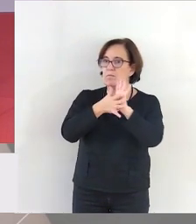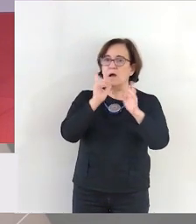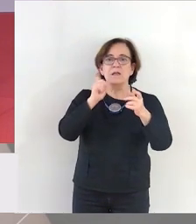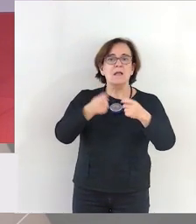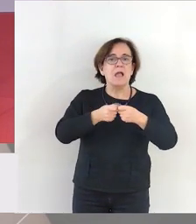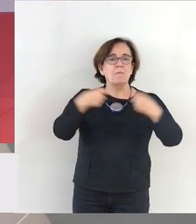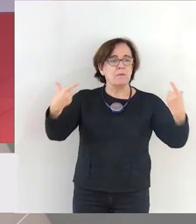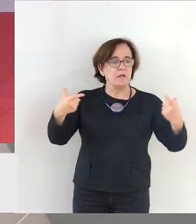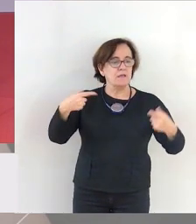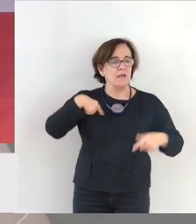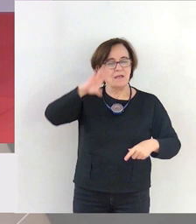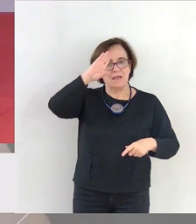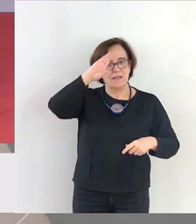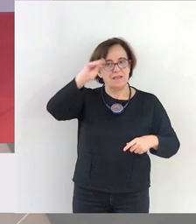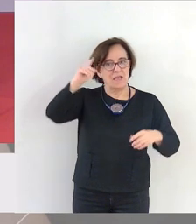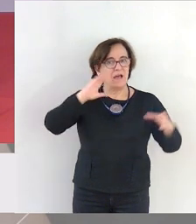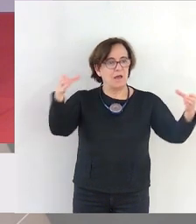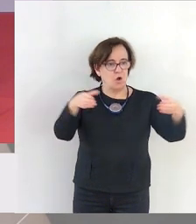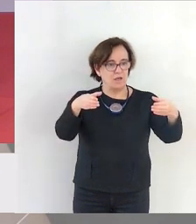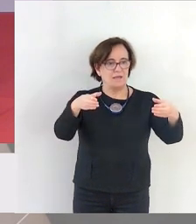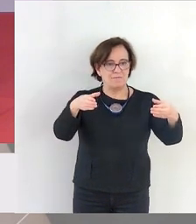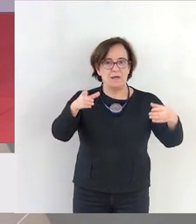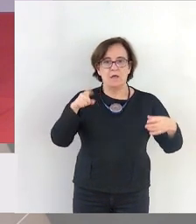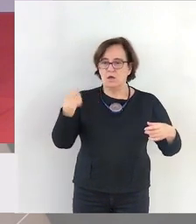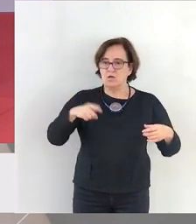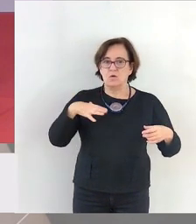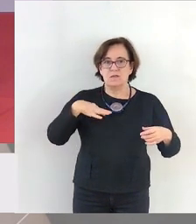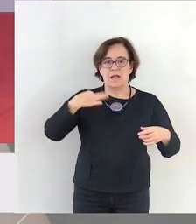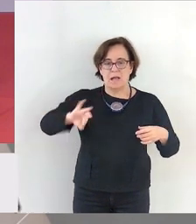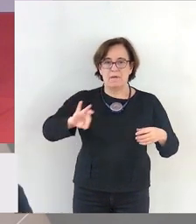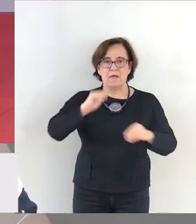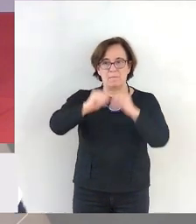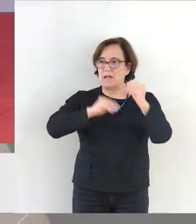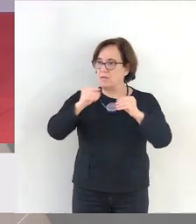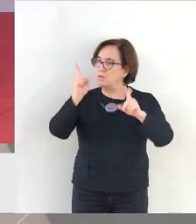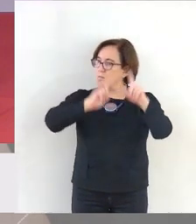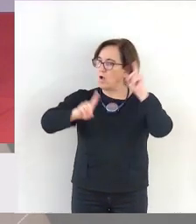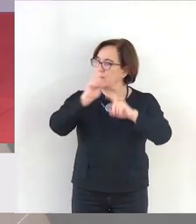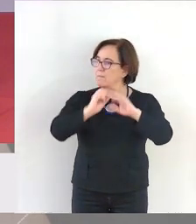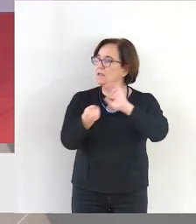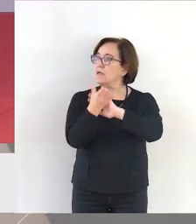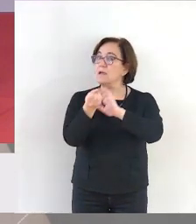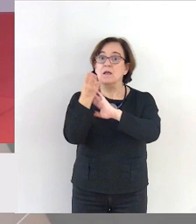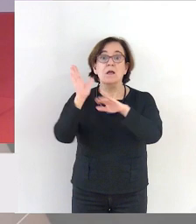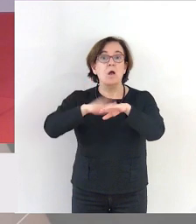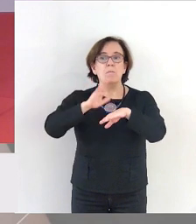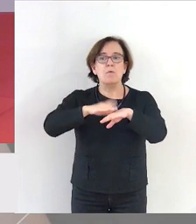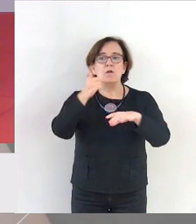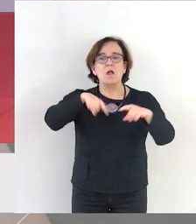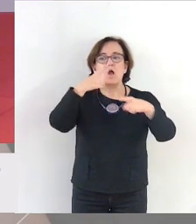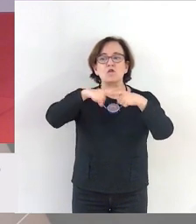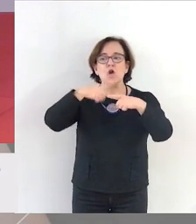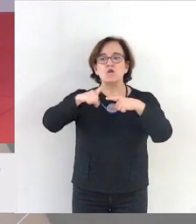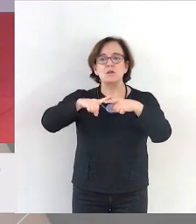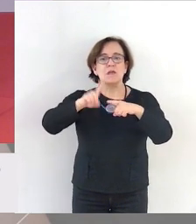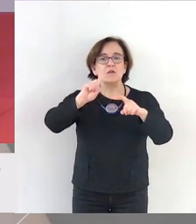aumentar la inteligencia colectiva es decir nuestra capacidad para enfrentarnos con problemas porque esas cosas esas cosas